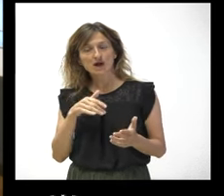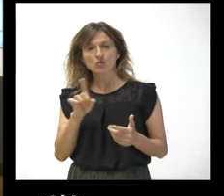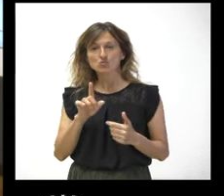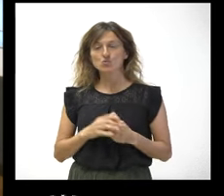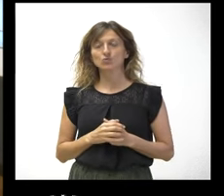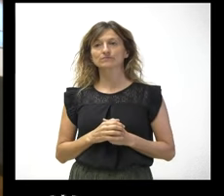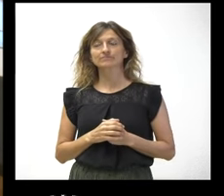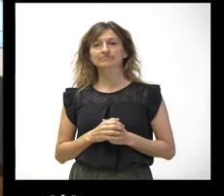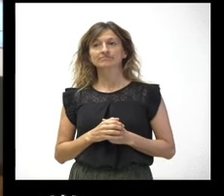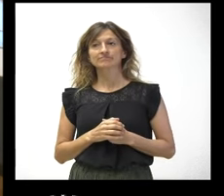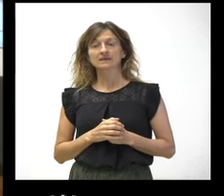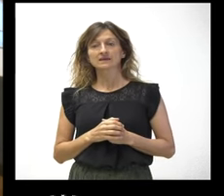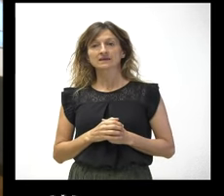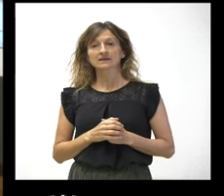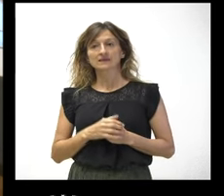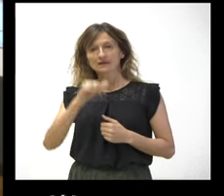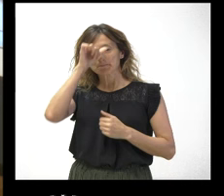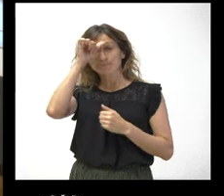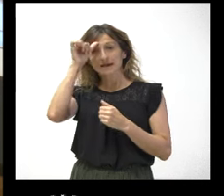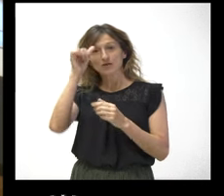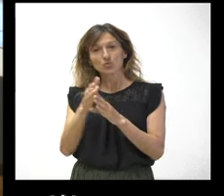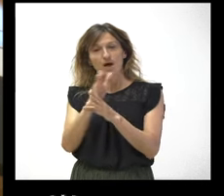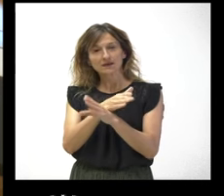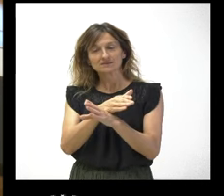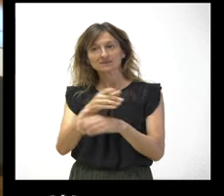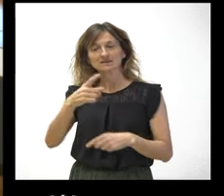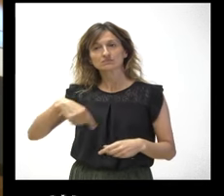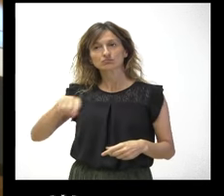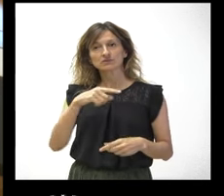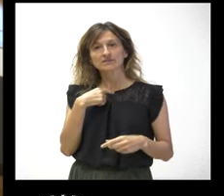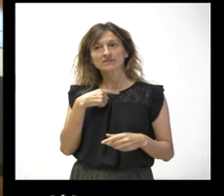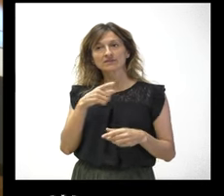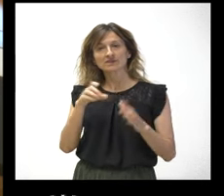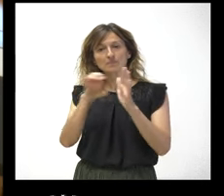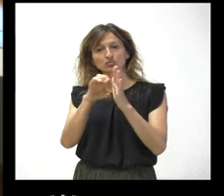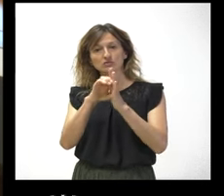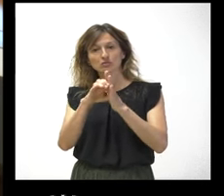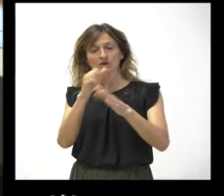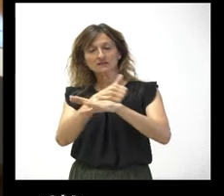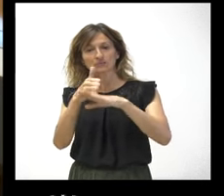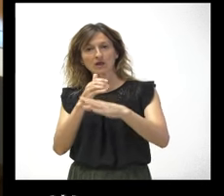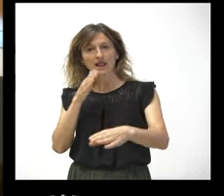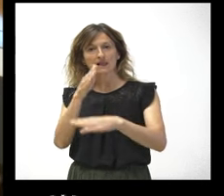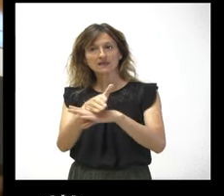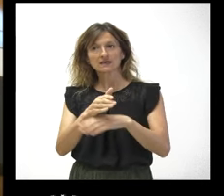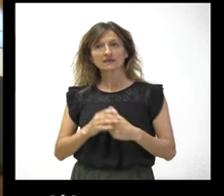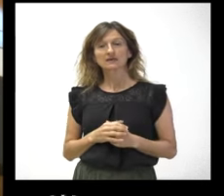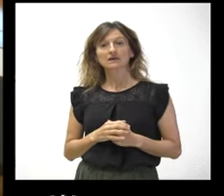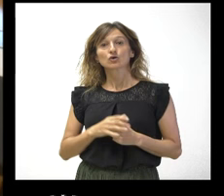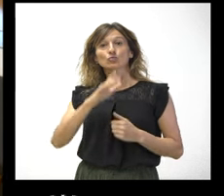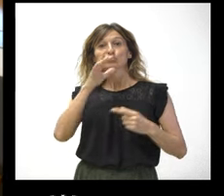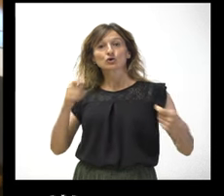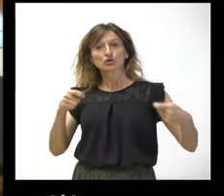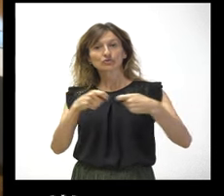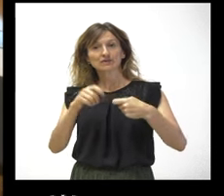parte antes del verano anunciaron que iban a acudir al constitucional y a distintos tribunales por el concierto con